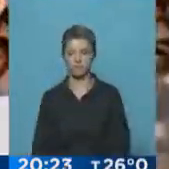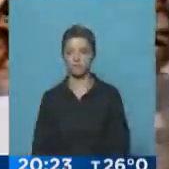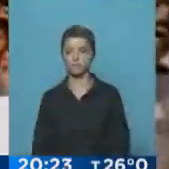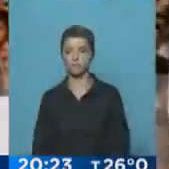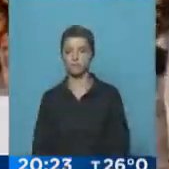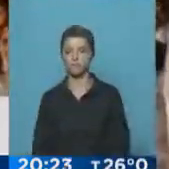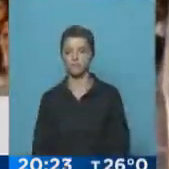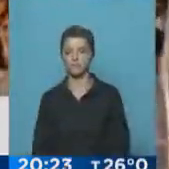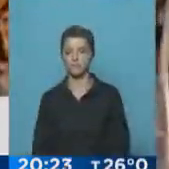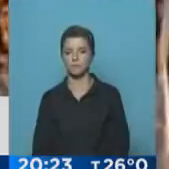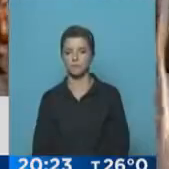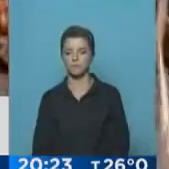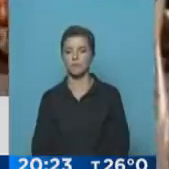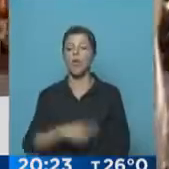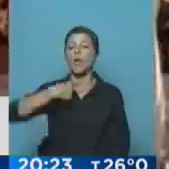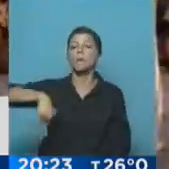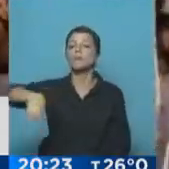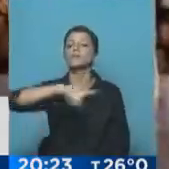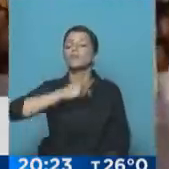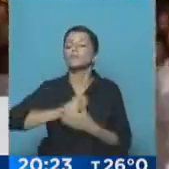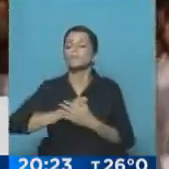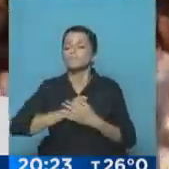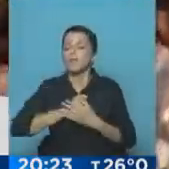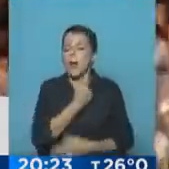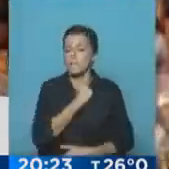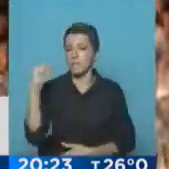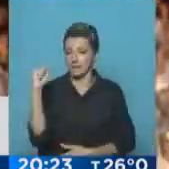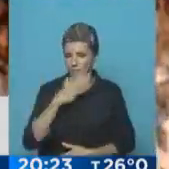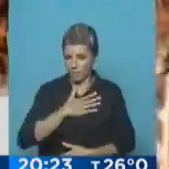nosotros amamos a la patria profundamente.